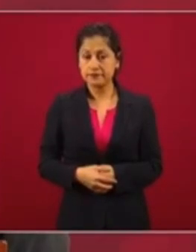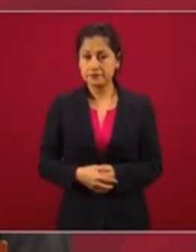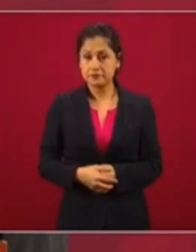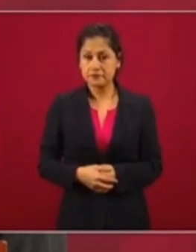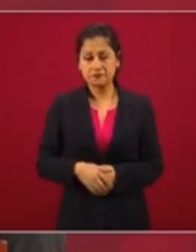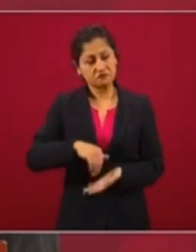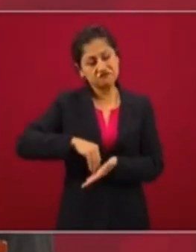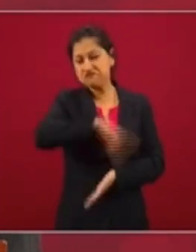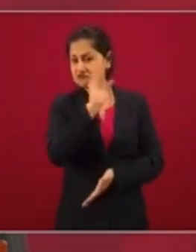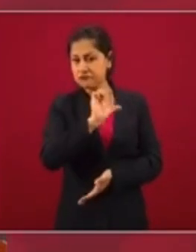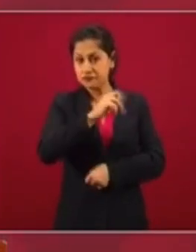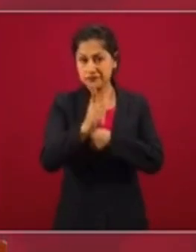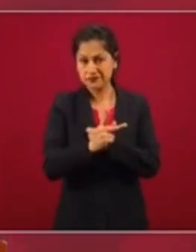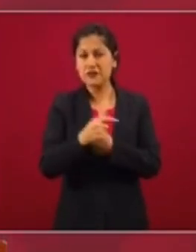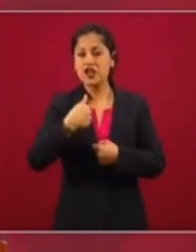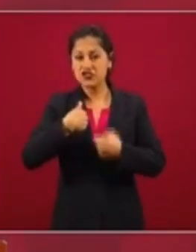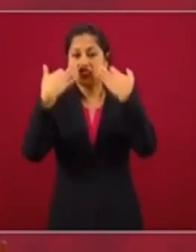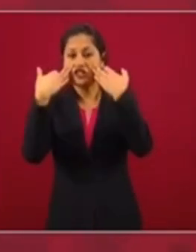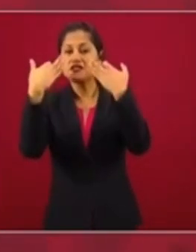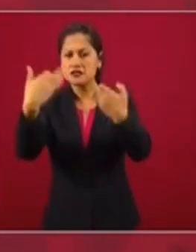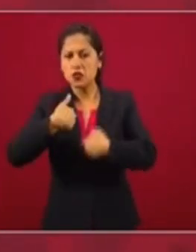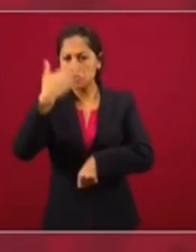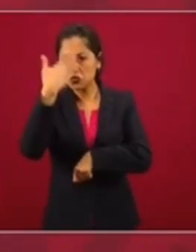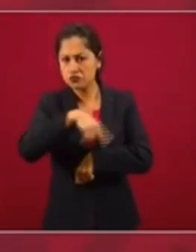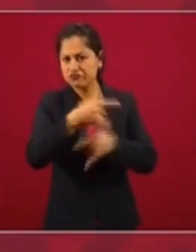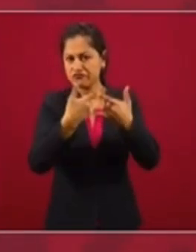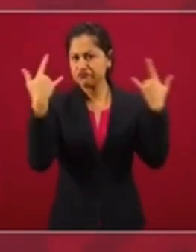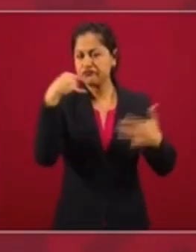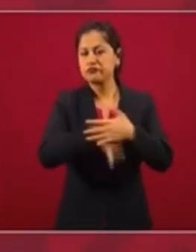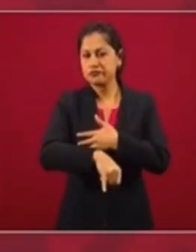Entonces, ¿cómo se va a actuar así?